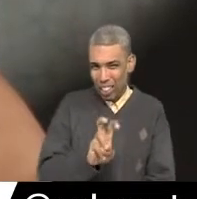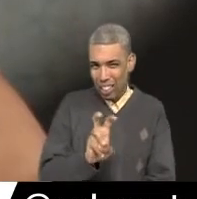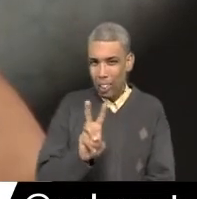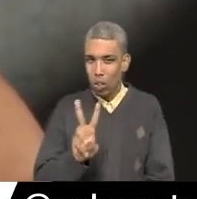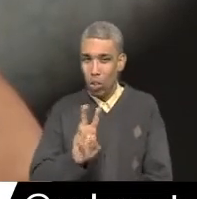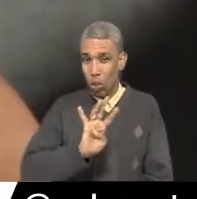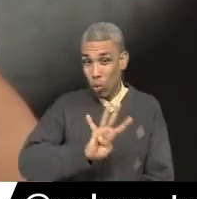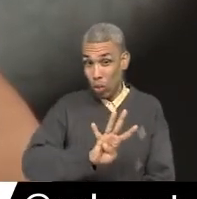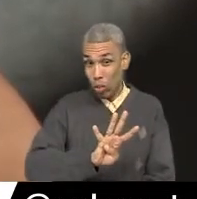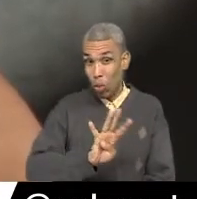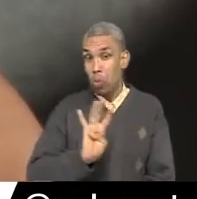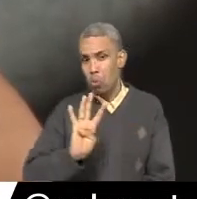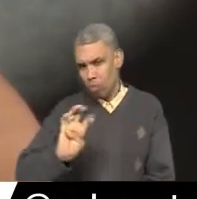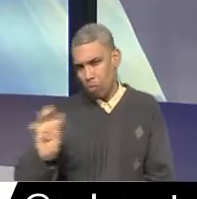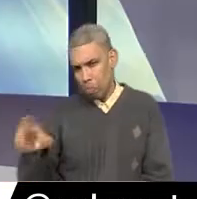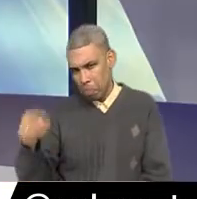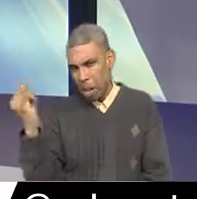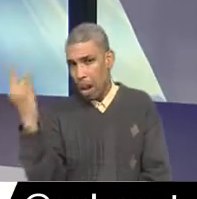313-8272-499.